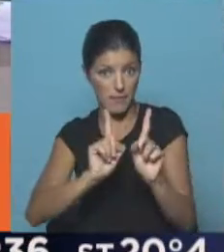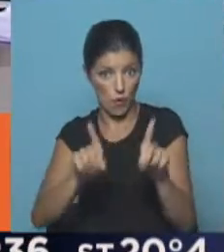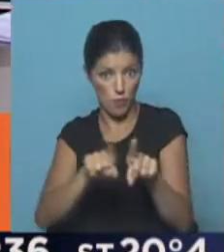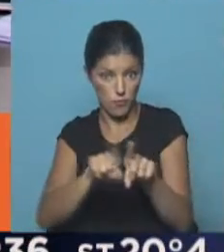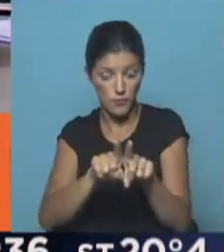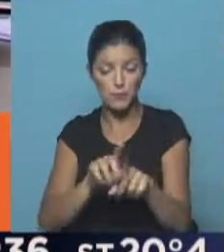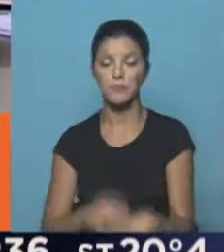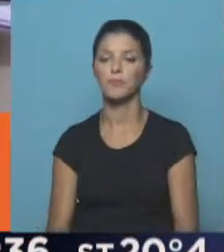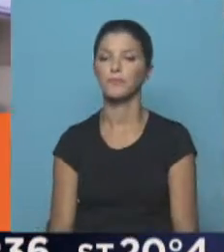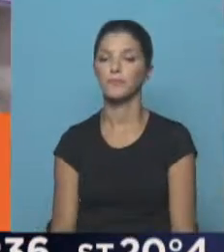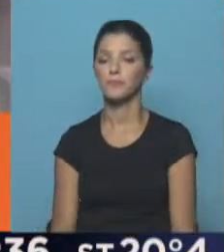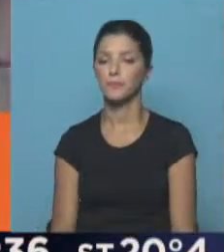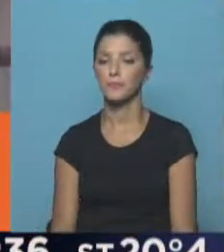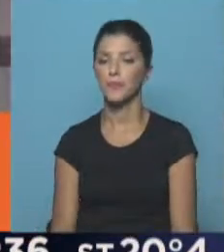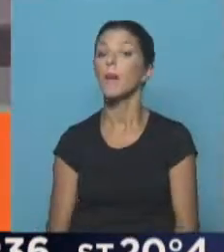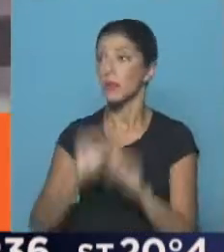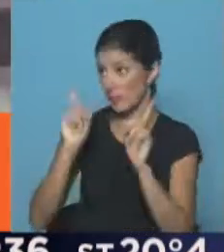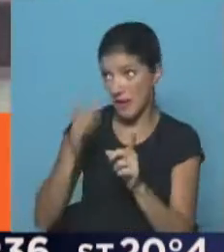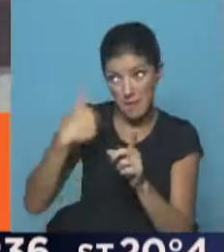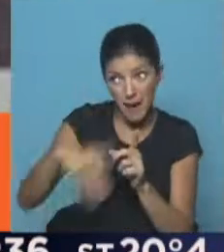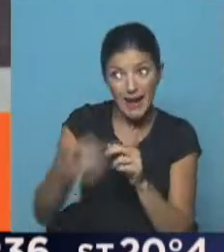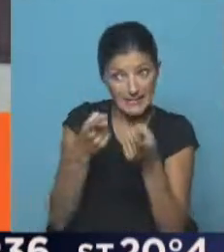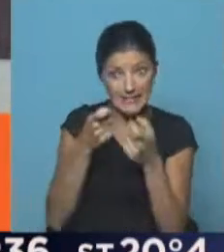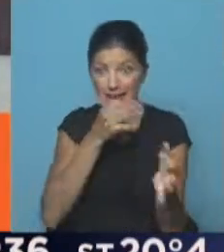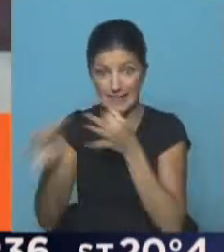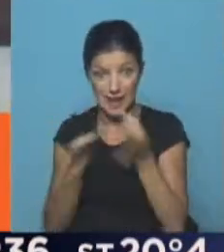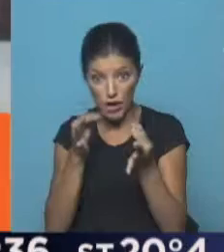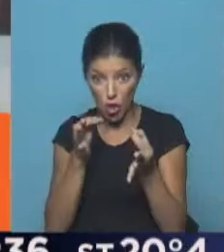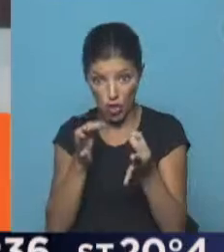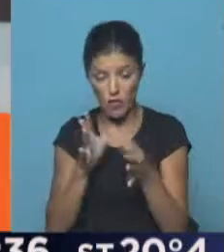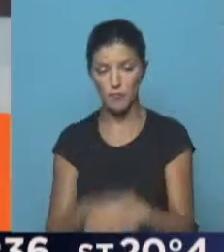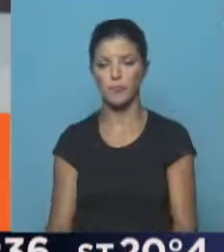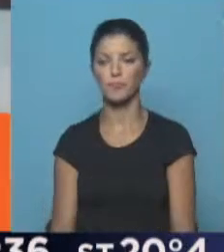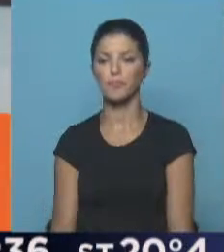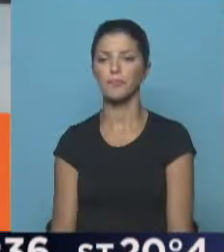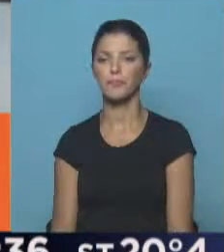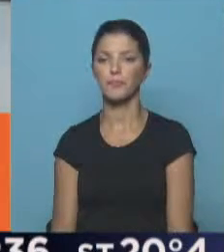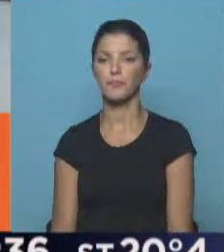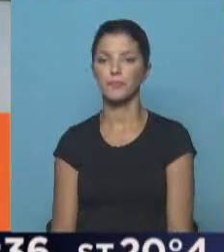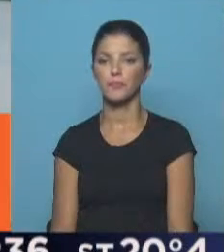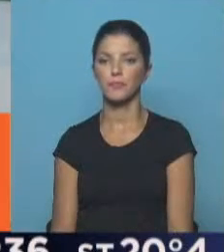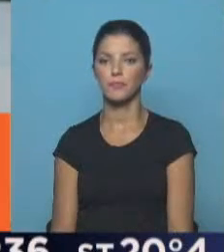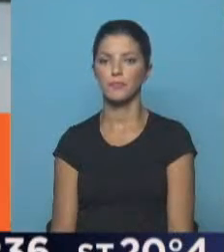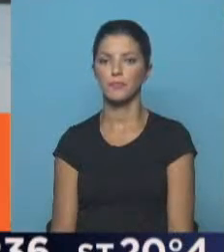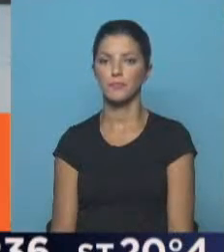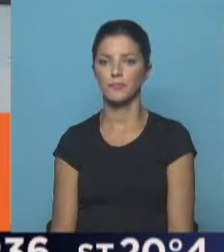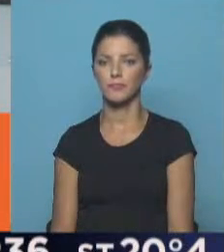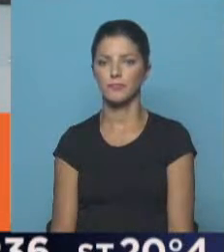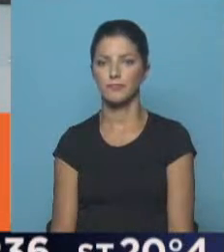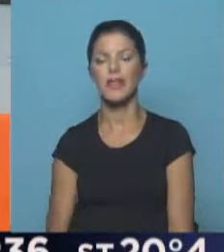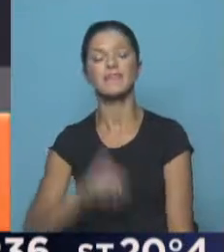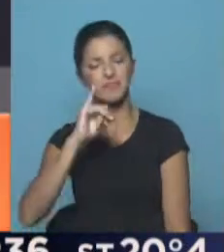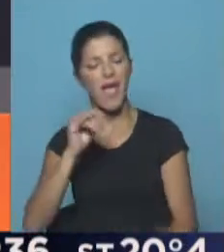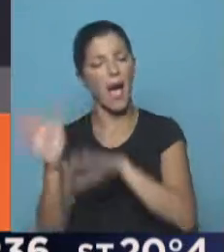son precisamente aquellos con los que también va a haber que entrar en conversaciones, alianza, ¿no? Efectivamente, sí. Más allá, digamos, de cómo se genere el abanico de alianza después en